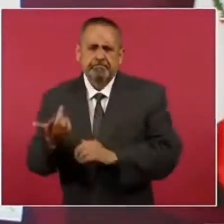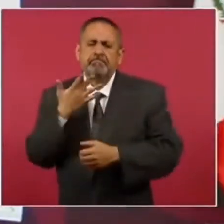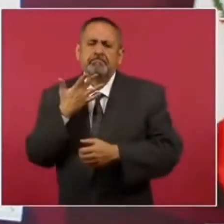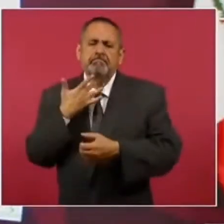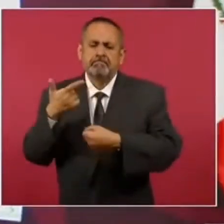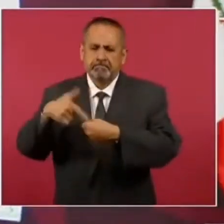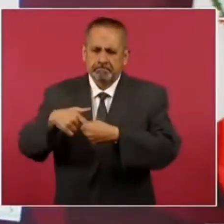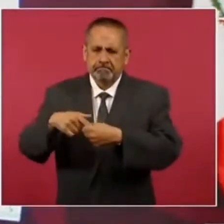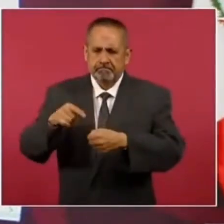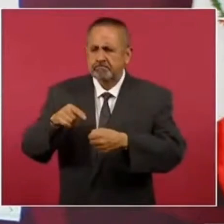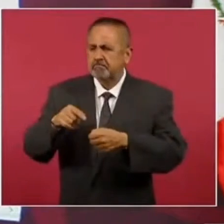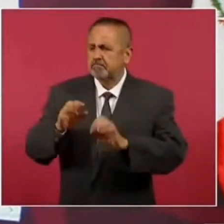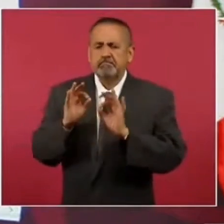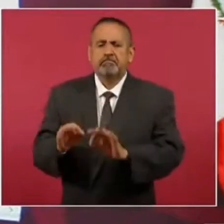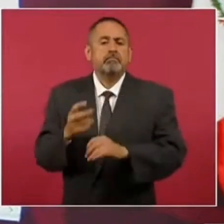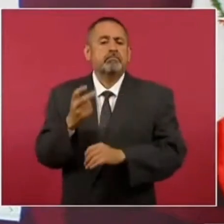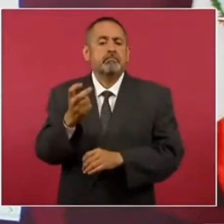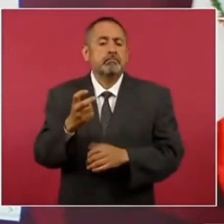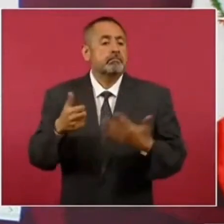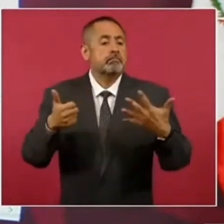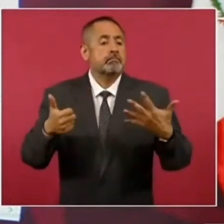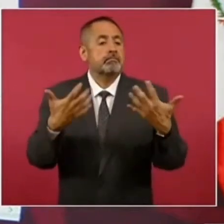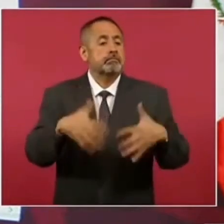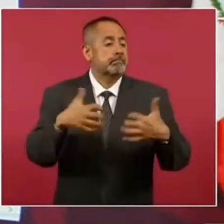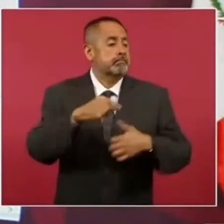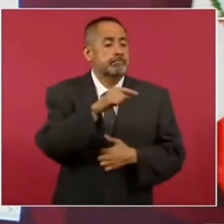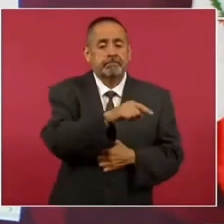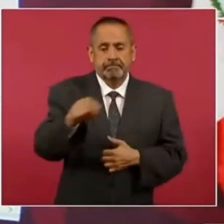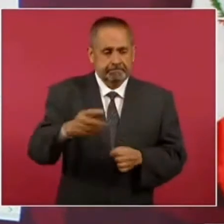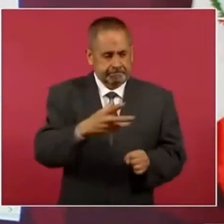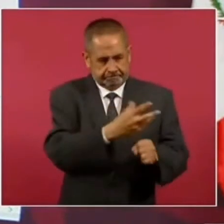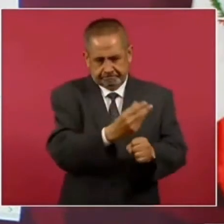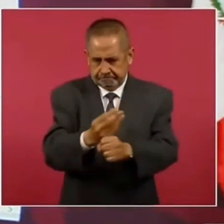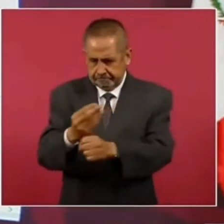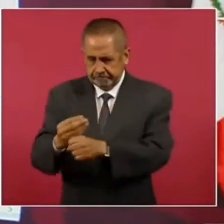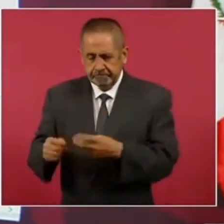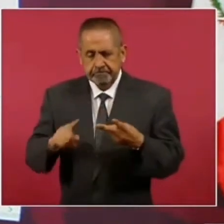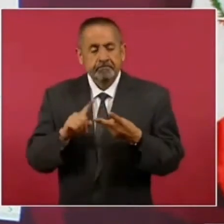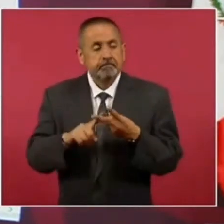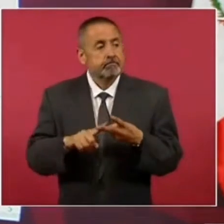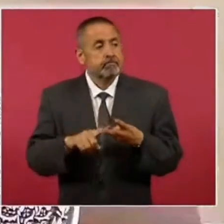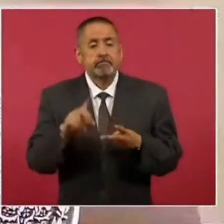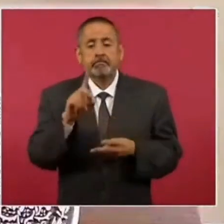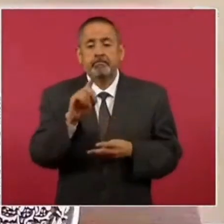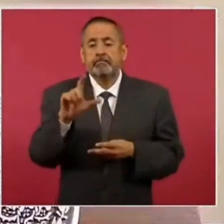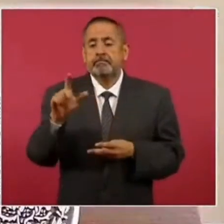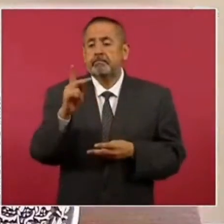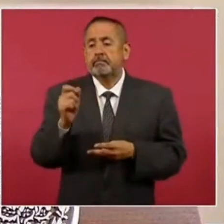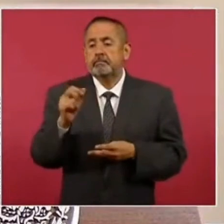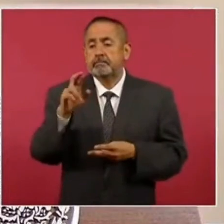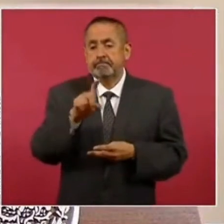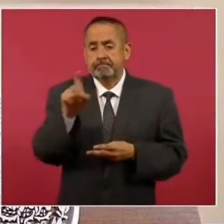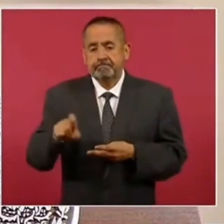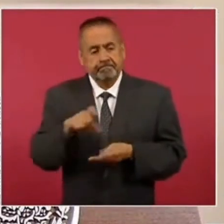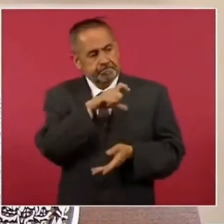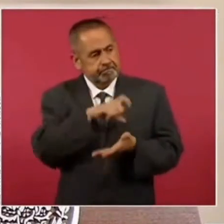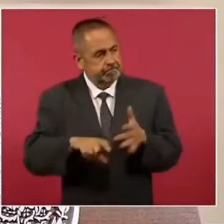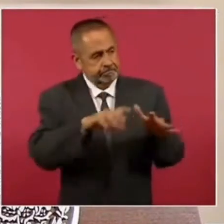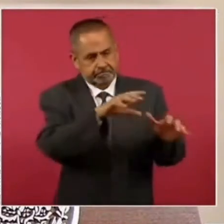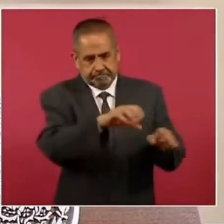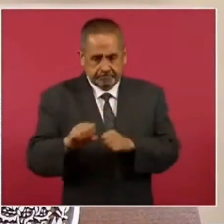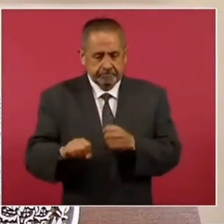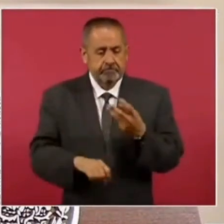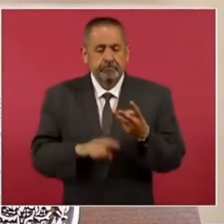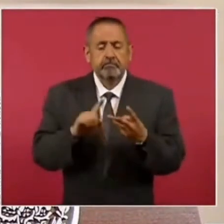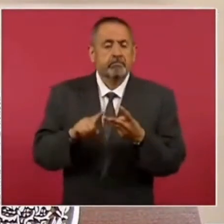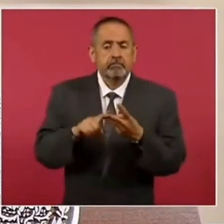6 refinerías, por eso la compra de la refinería Deer Park, por eso la